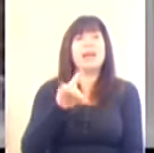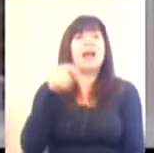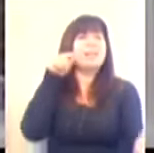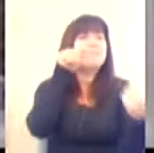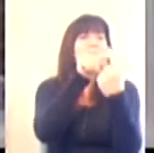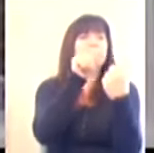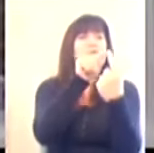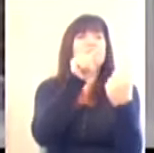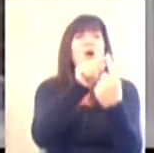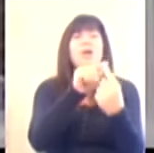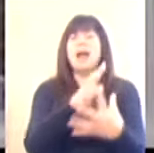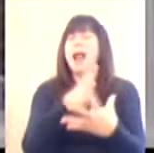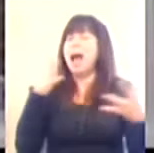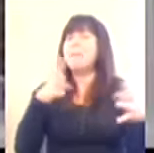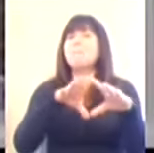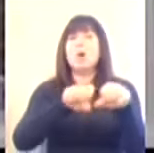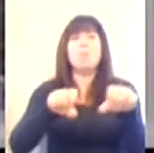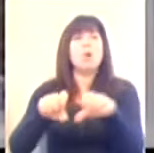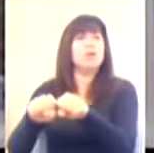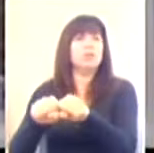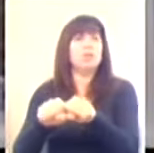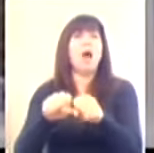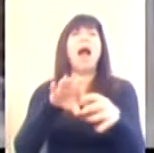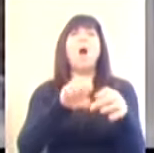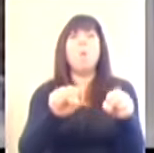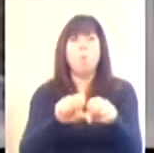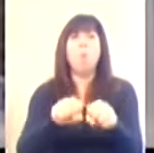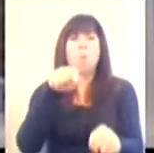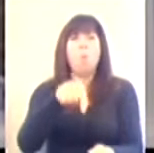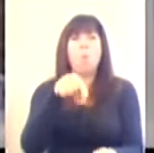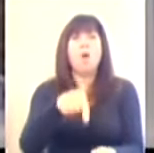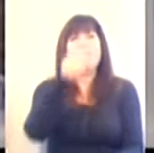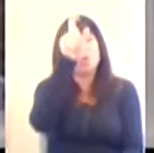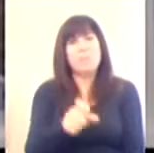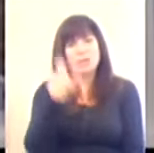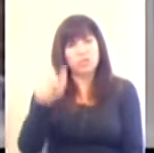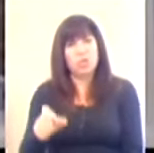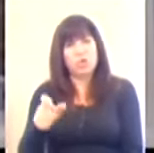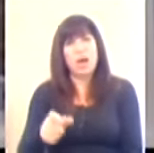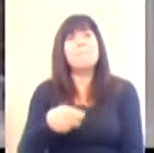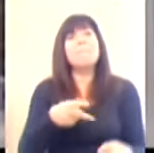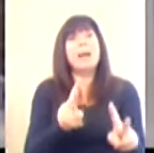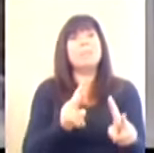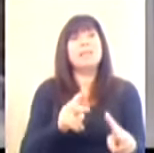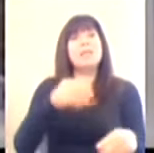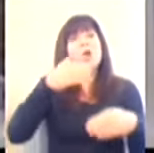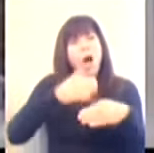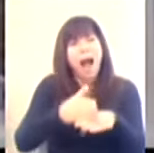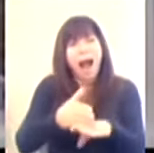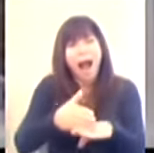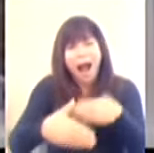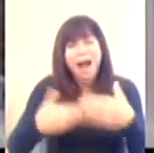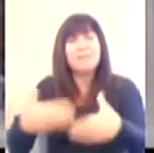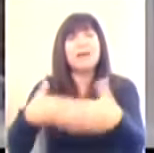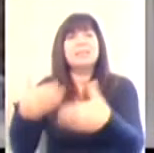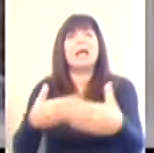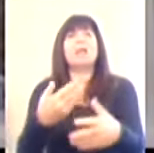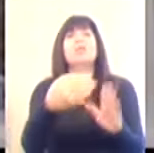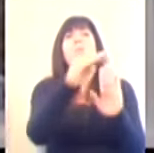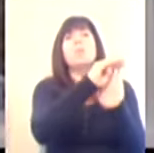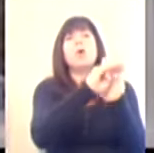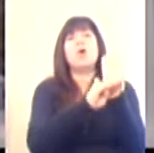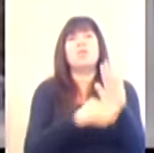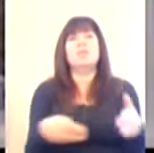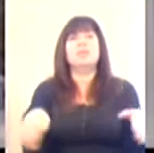compromiso de los actores de este acuerdo, lo que ha permitido ir adelantando de manera importante el cronograma de cierre